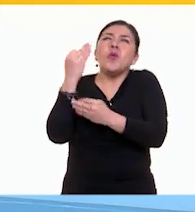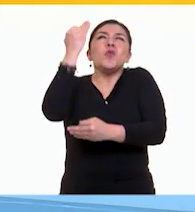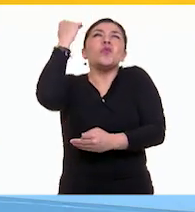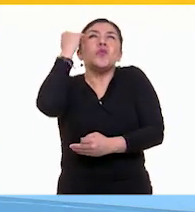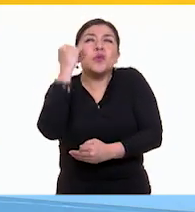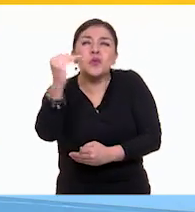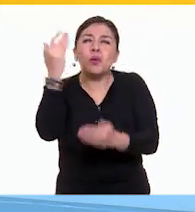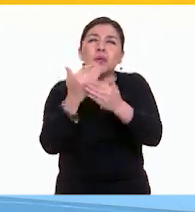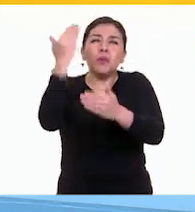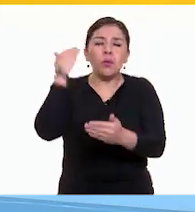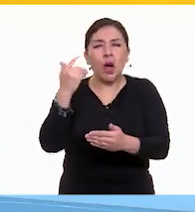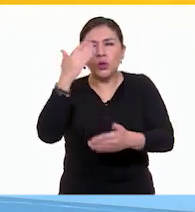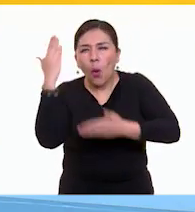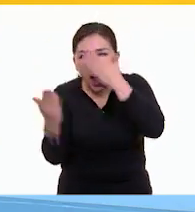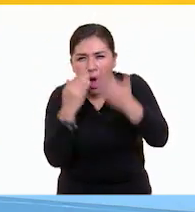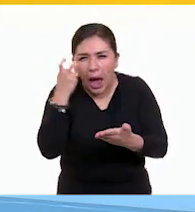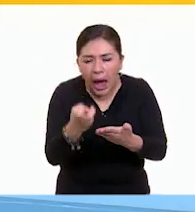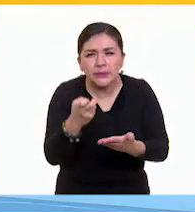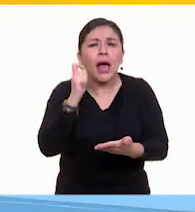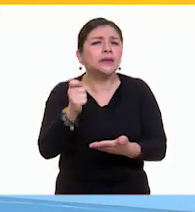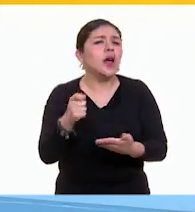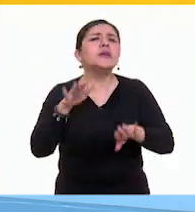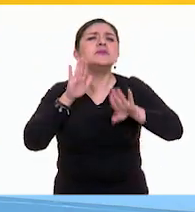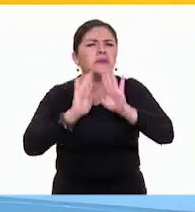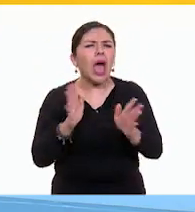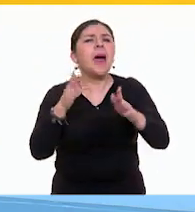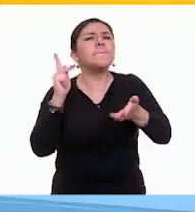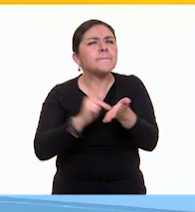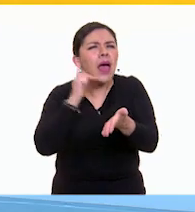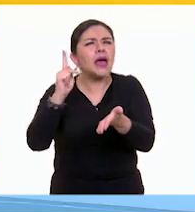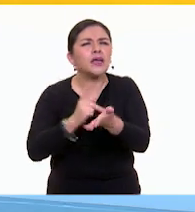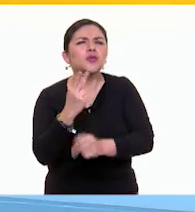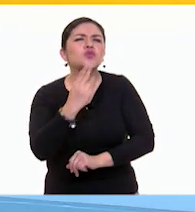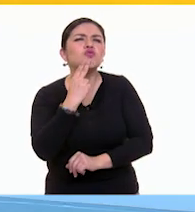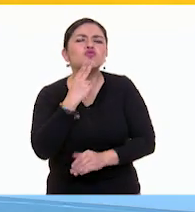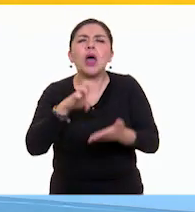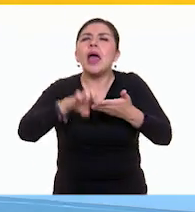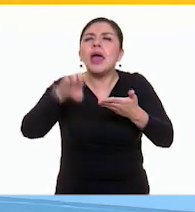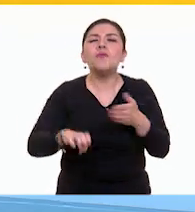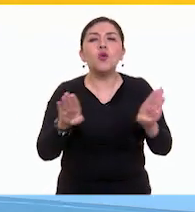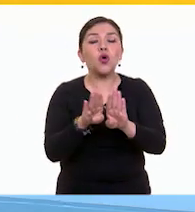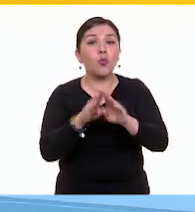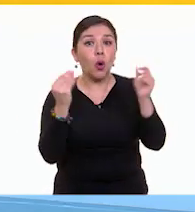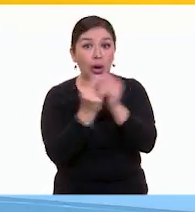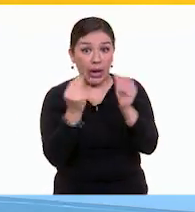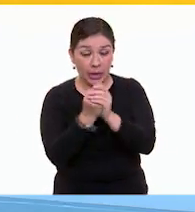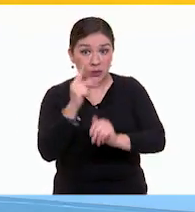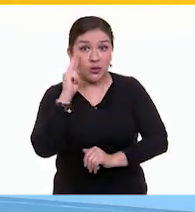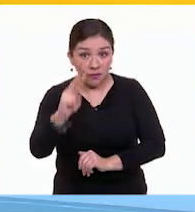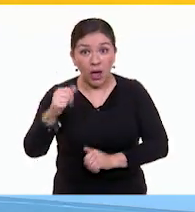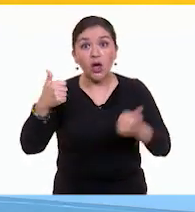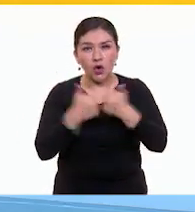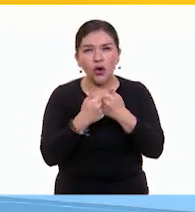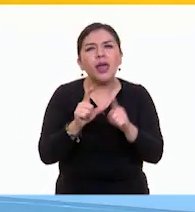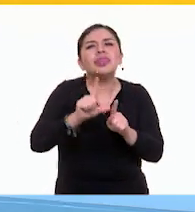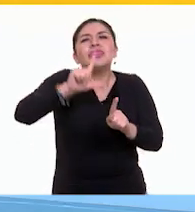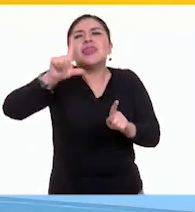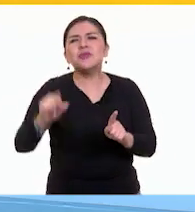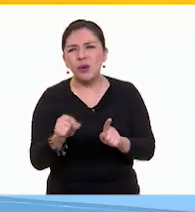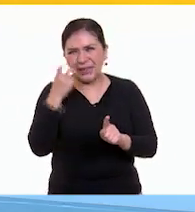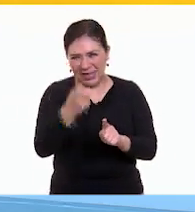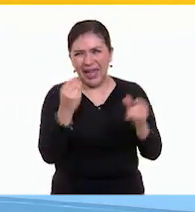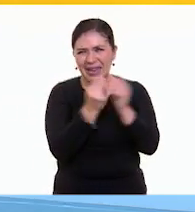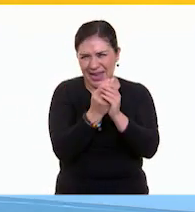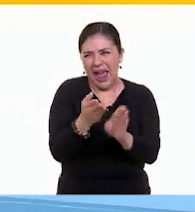sido el estudio de este contenido, pues es algo que hemos seguido usando. Por ejemplo, en alguna de las clases que hemos tenido posteriores a